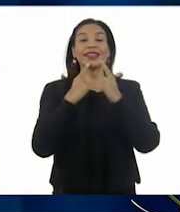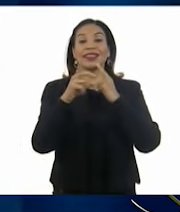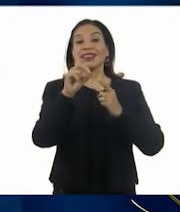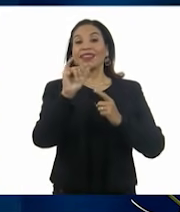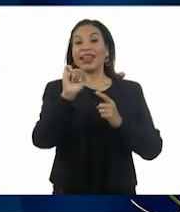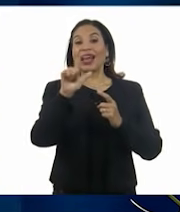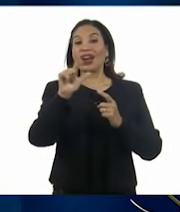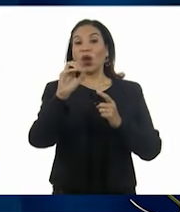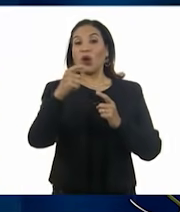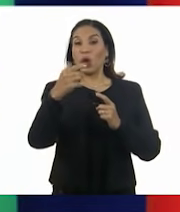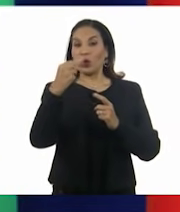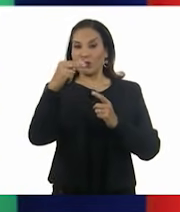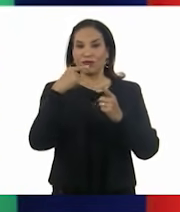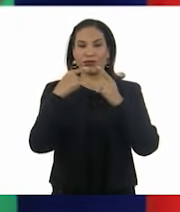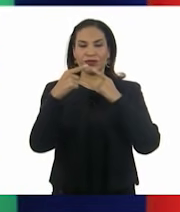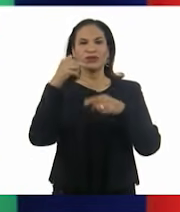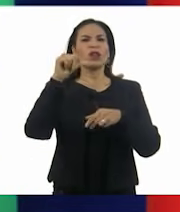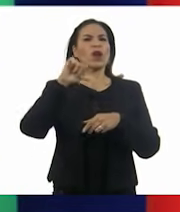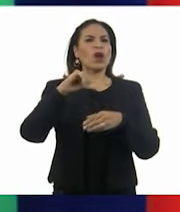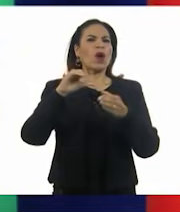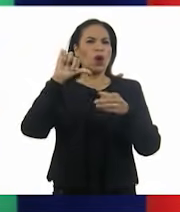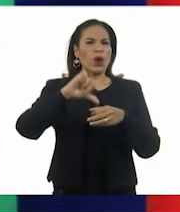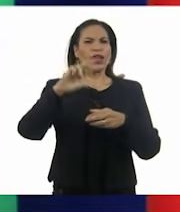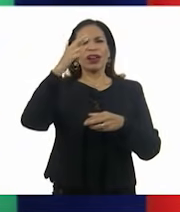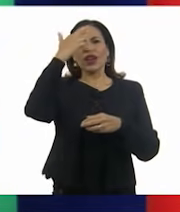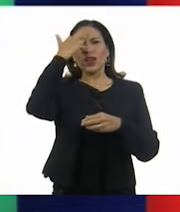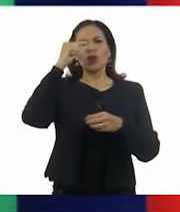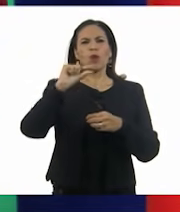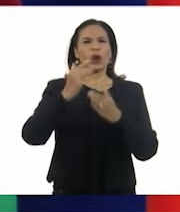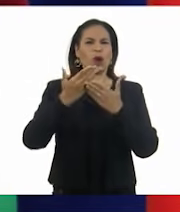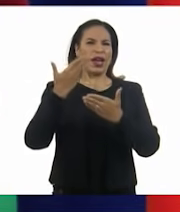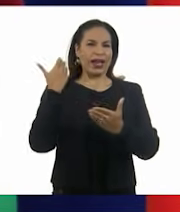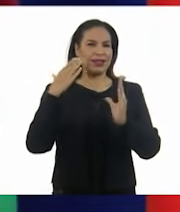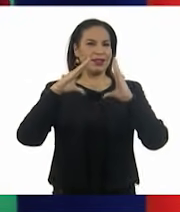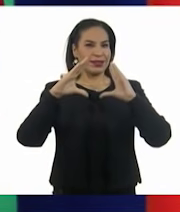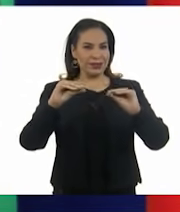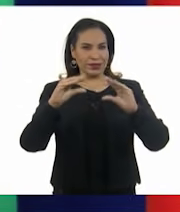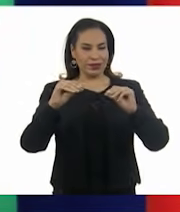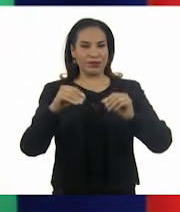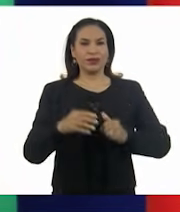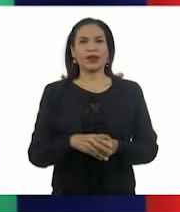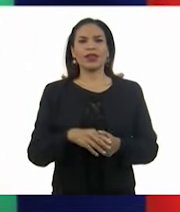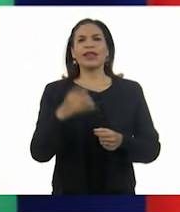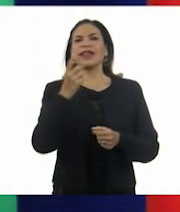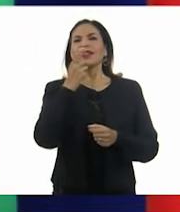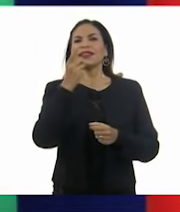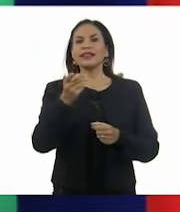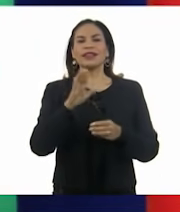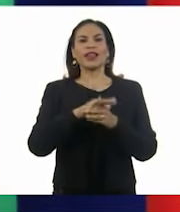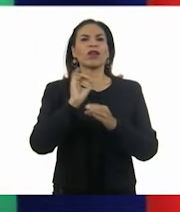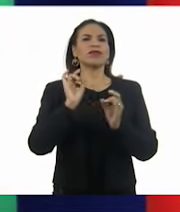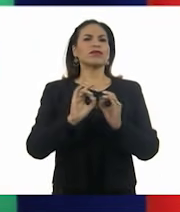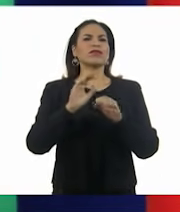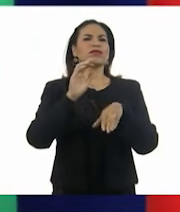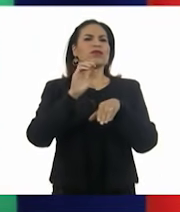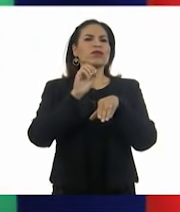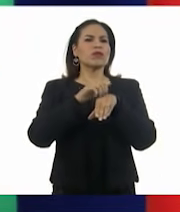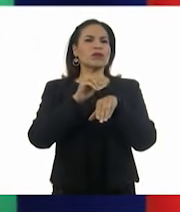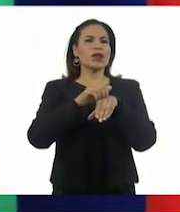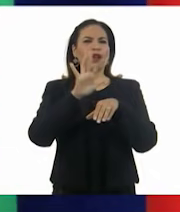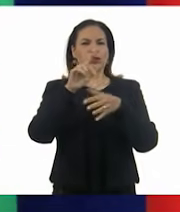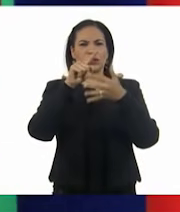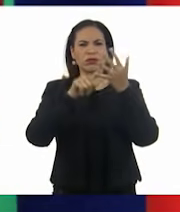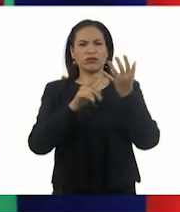Eso es. Y ahora vamos a recordar un poquito la sesión anterior. ¿Qué me dicen del caso número cinco?